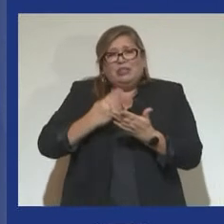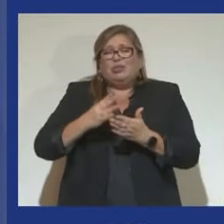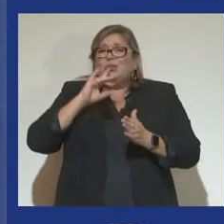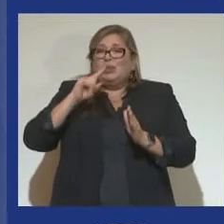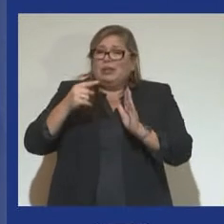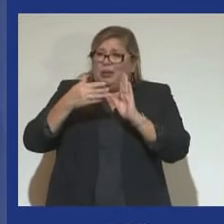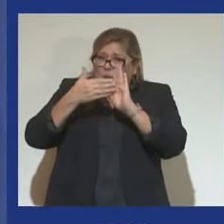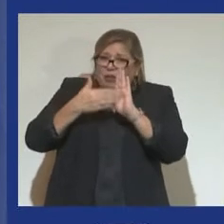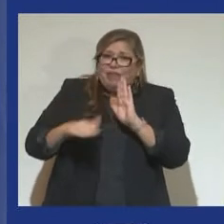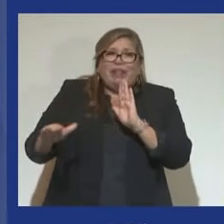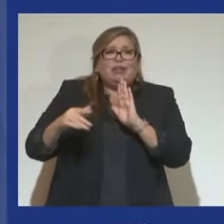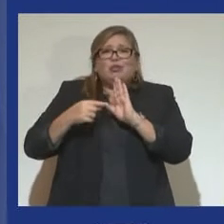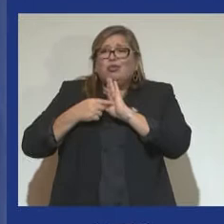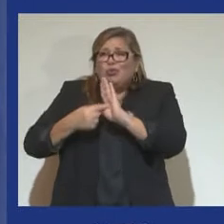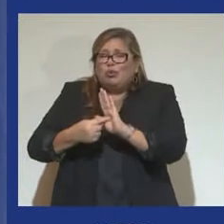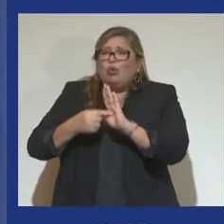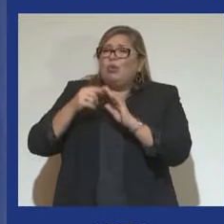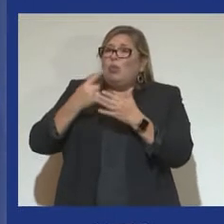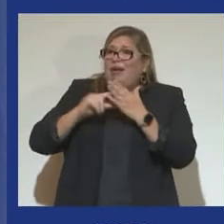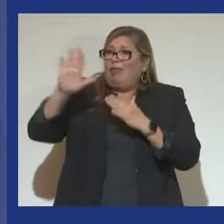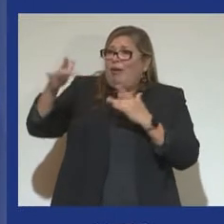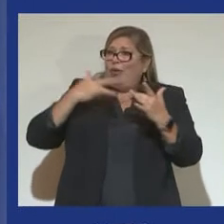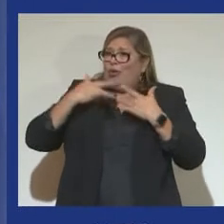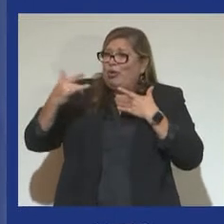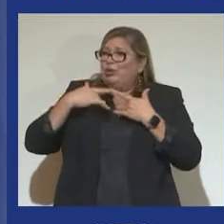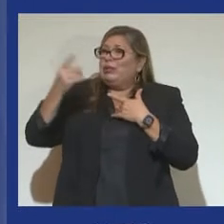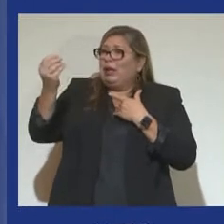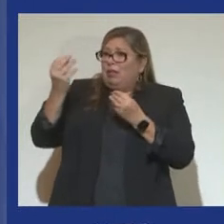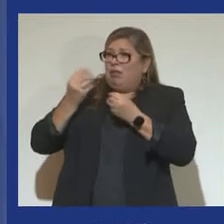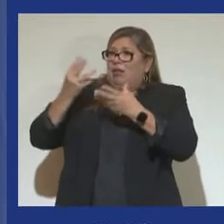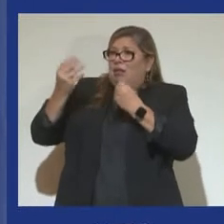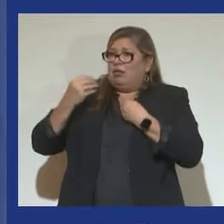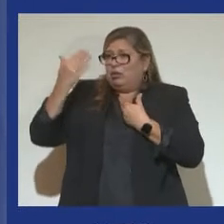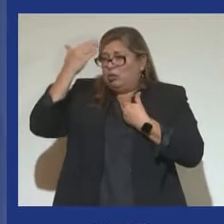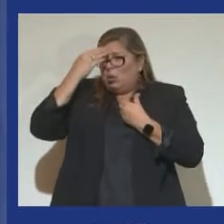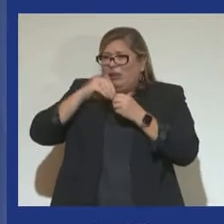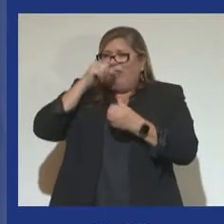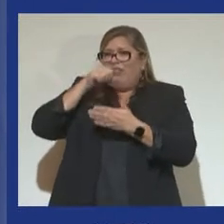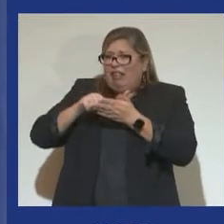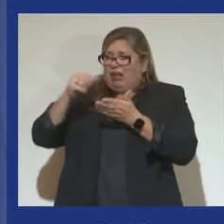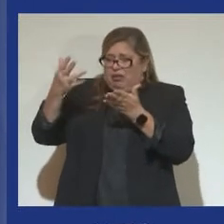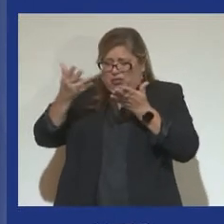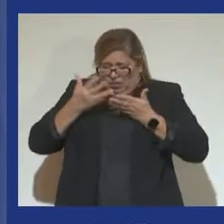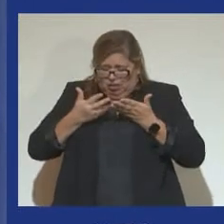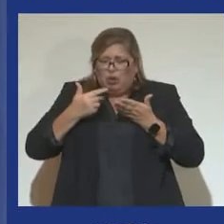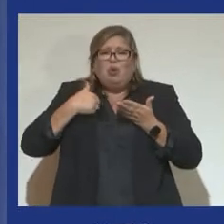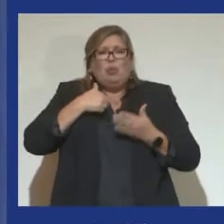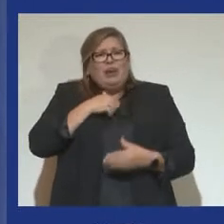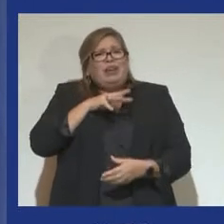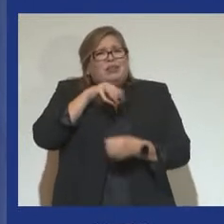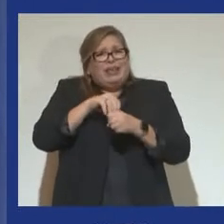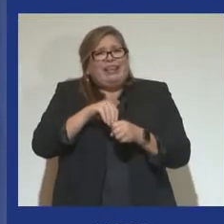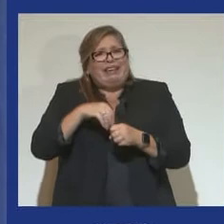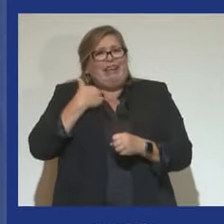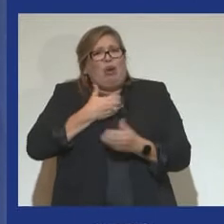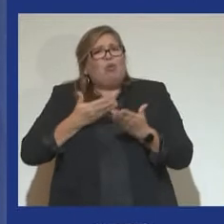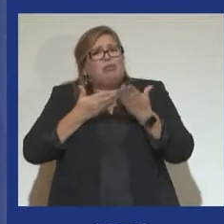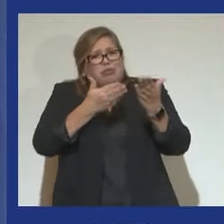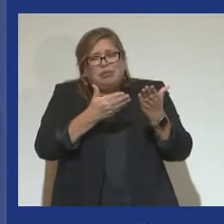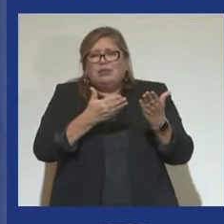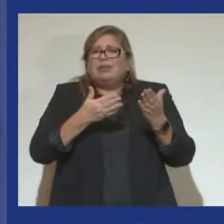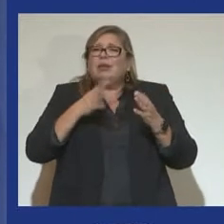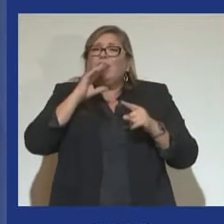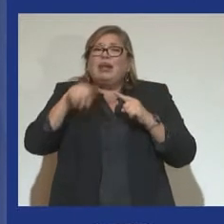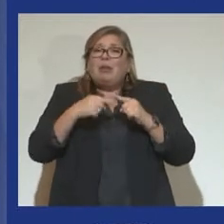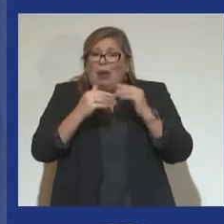presupuesto refleja una mayoría muy grande de sus preocupaciones que fueron presentadas en esa carta preocupaciones en cuanto a la equidad eso